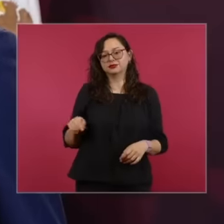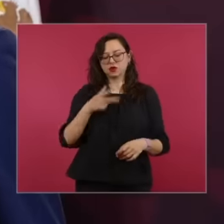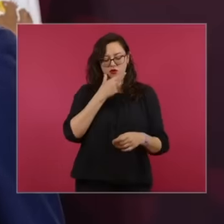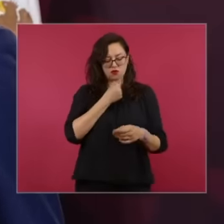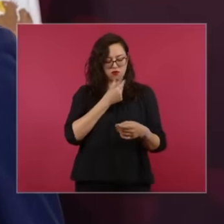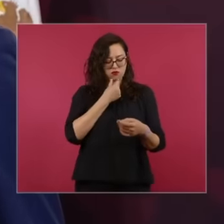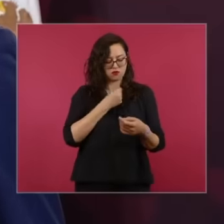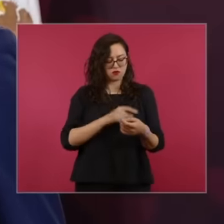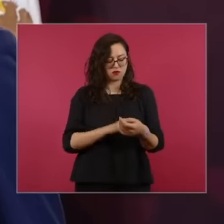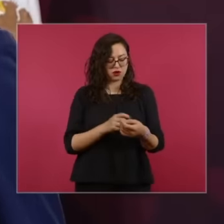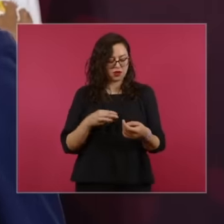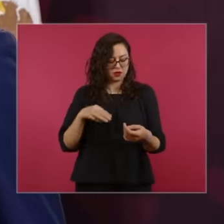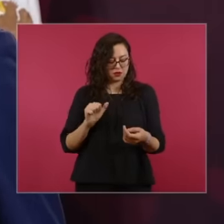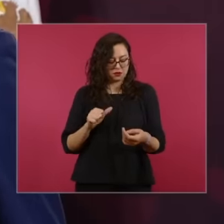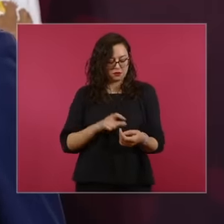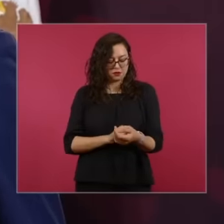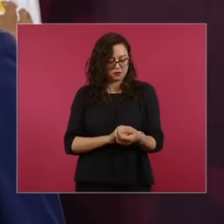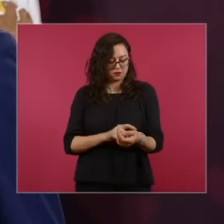haya sido como haya sido.